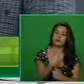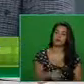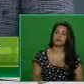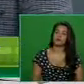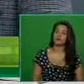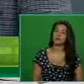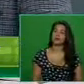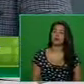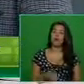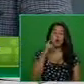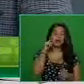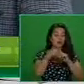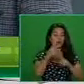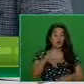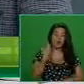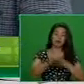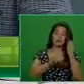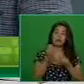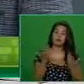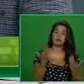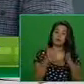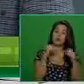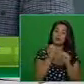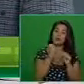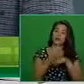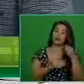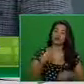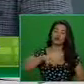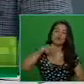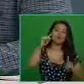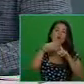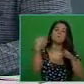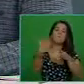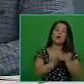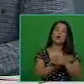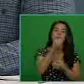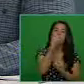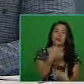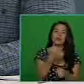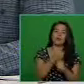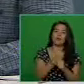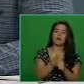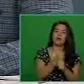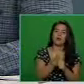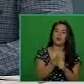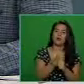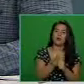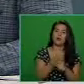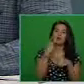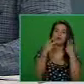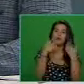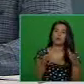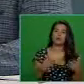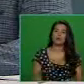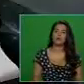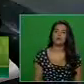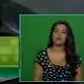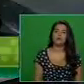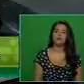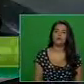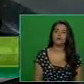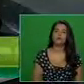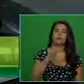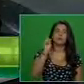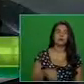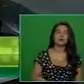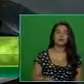para hacer lo que nosotros también estamos tratando de hacer, que es mejorar la eficiencia de las políticas públicas. Ahora, el FAO también